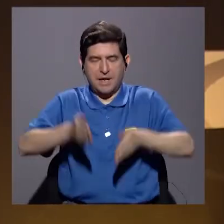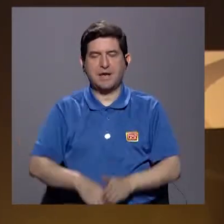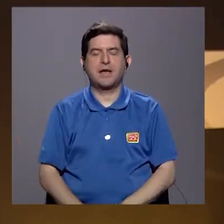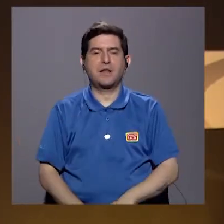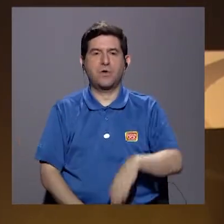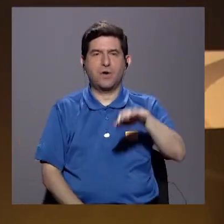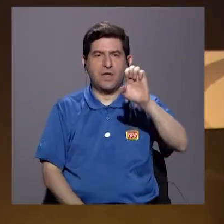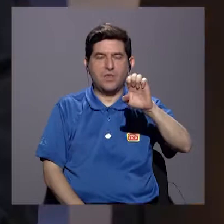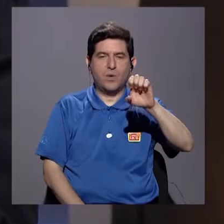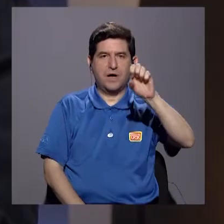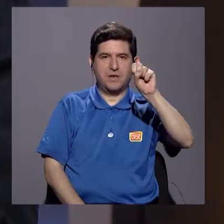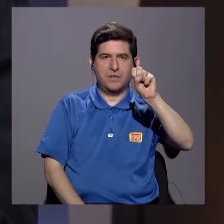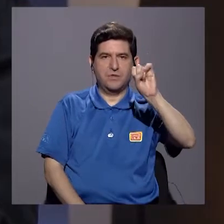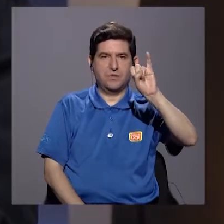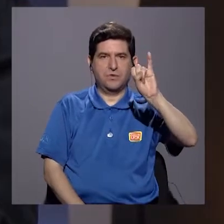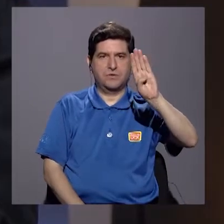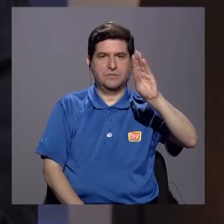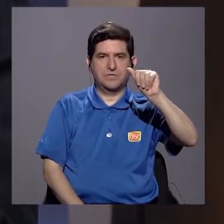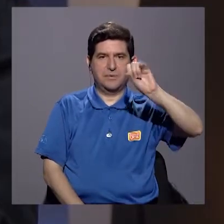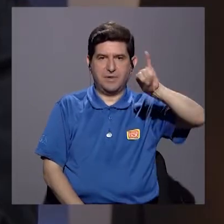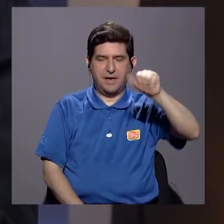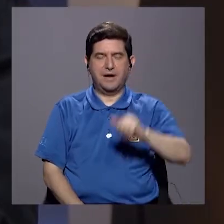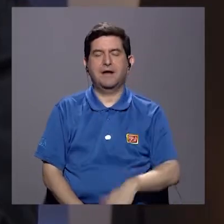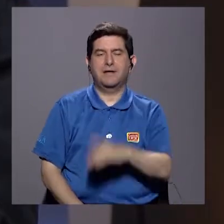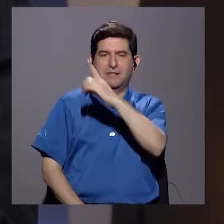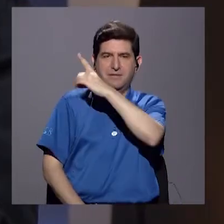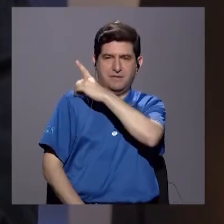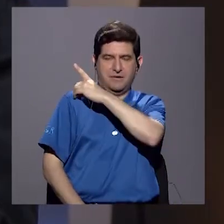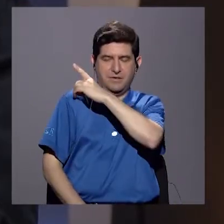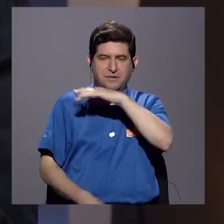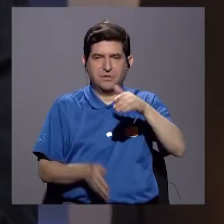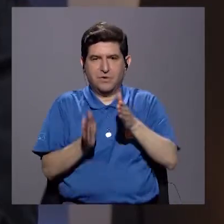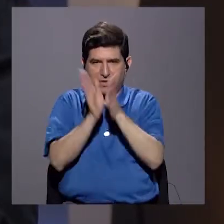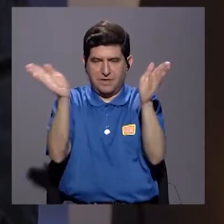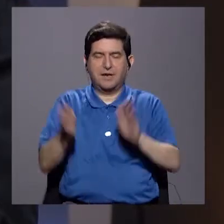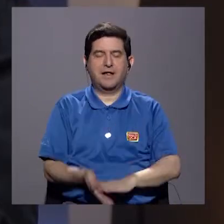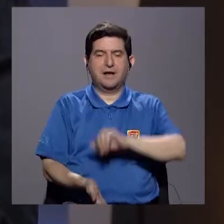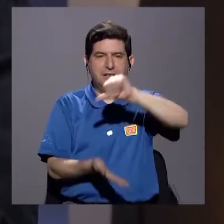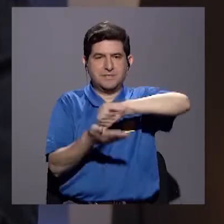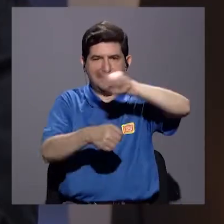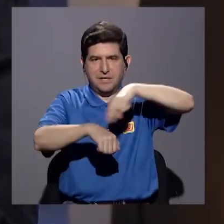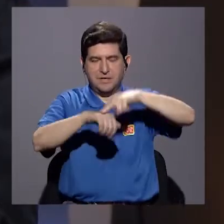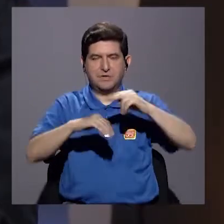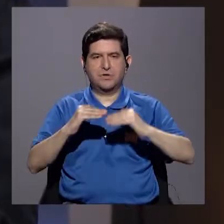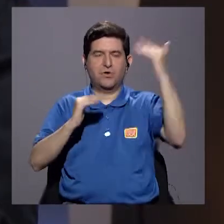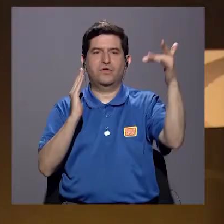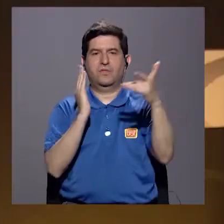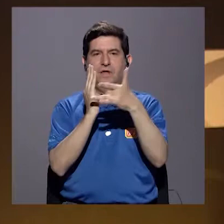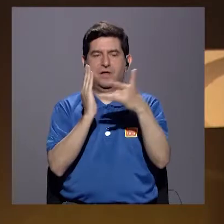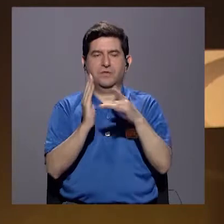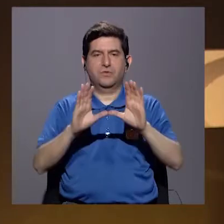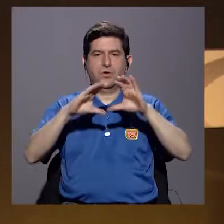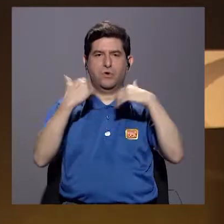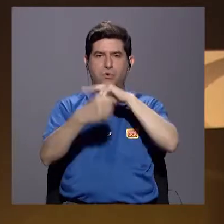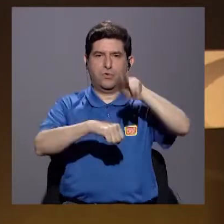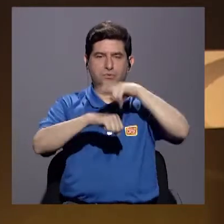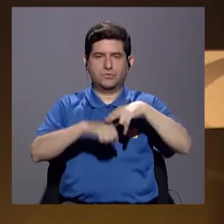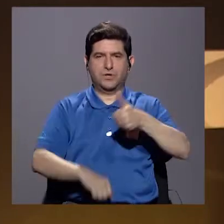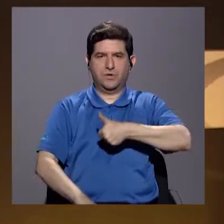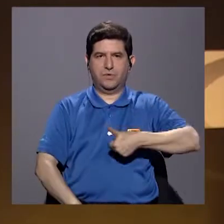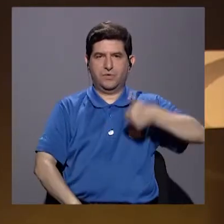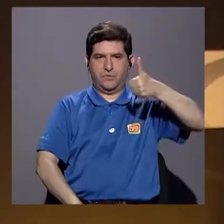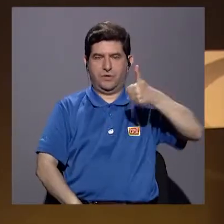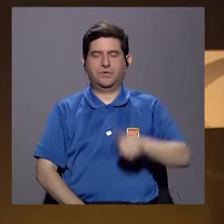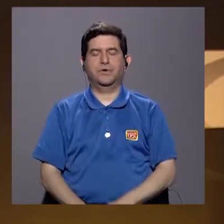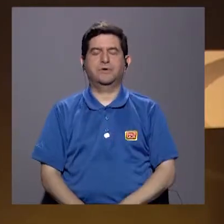invitado al ingeniero Eduardo Cibaja, quien es el director general del Centro Nacional de Alta Tecnología del